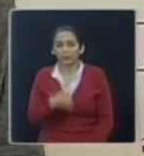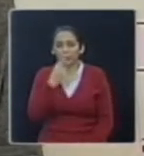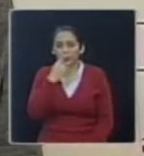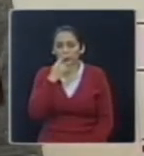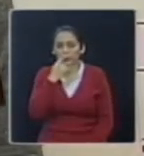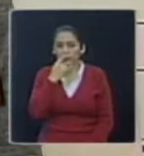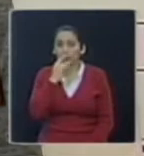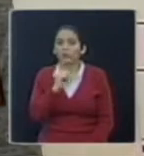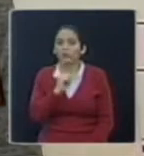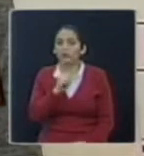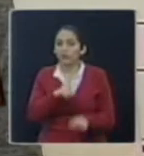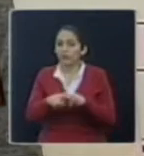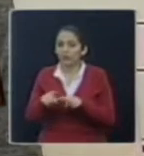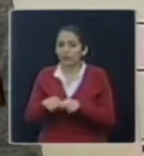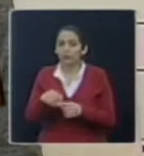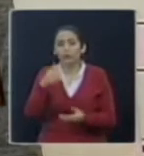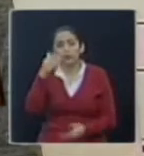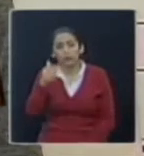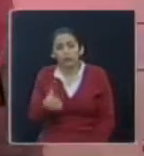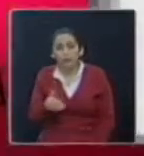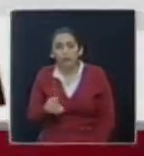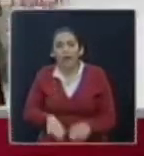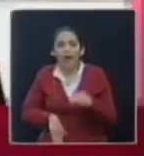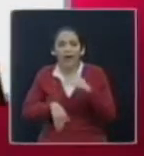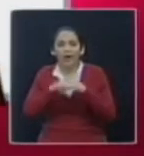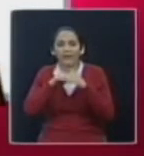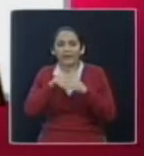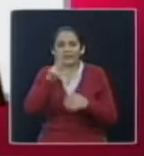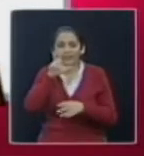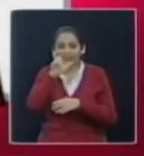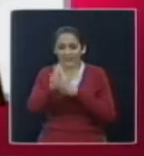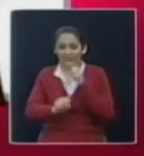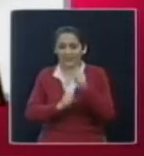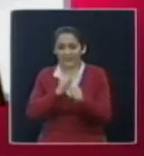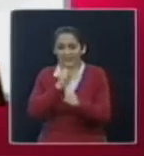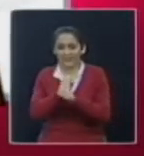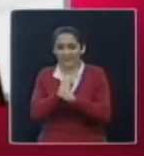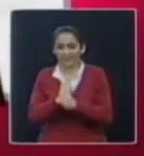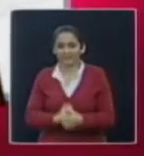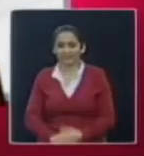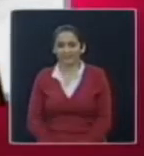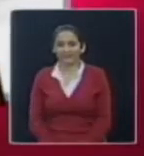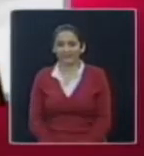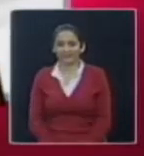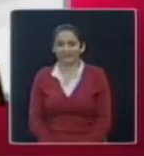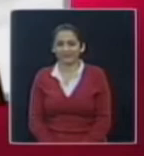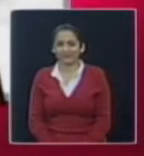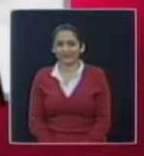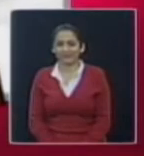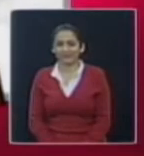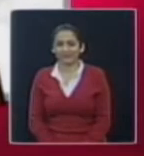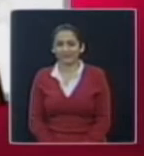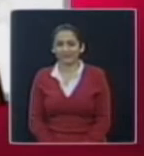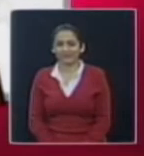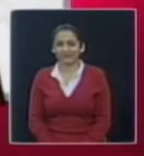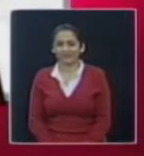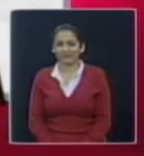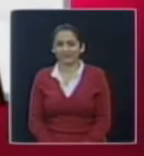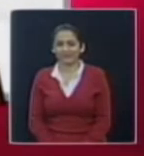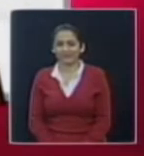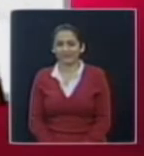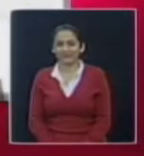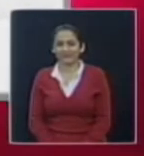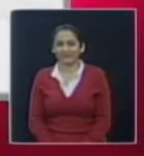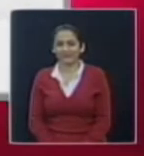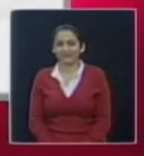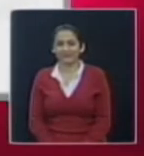13 años, entonces vamos a cubrir toda la gama de edades de los niños de los hogares. Ahora, María